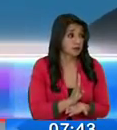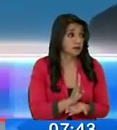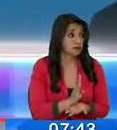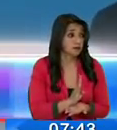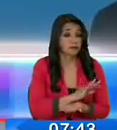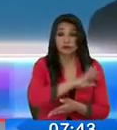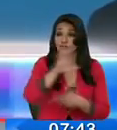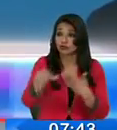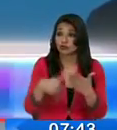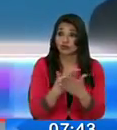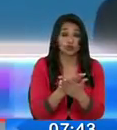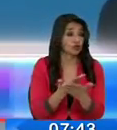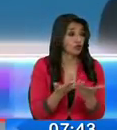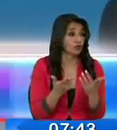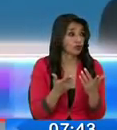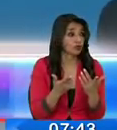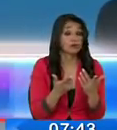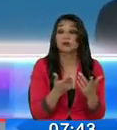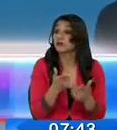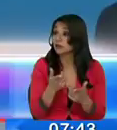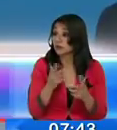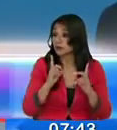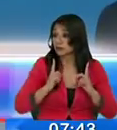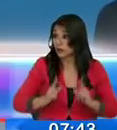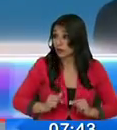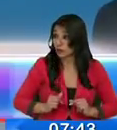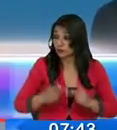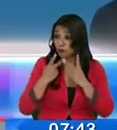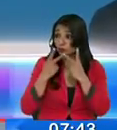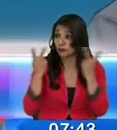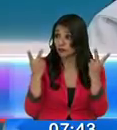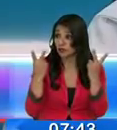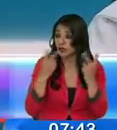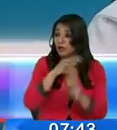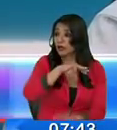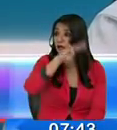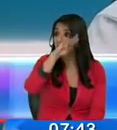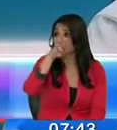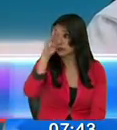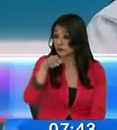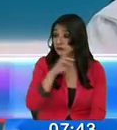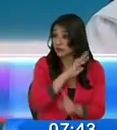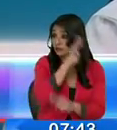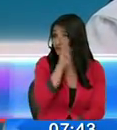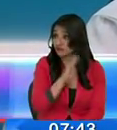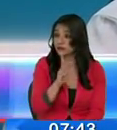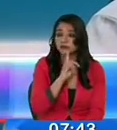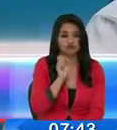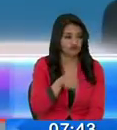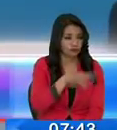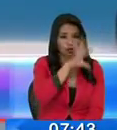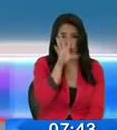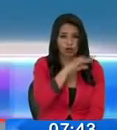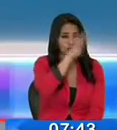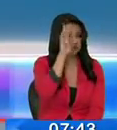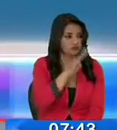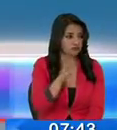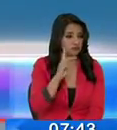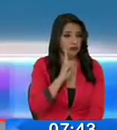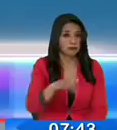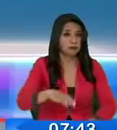toda la red pública. Ministerio de Salud Pública. Sí, así es. Que regenta la red integral de salud. Decía, esa prótesis